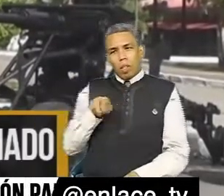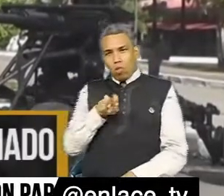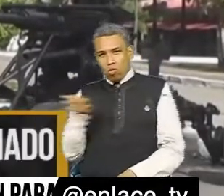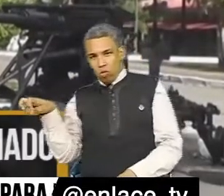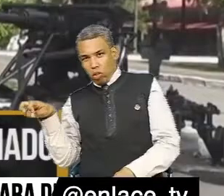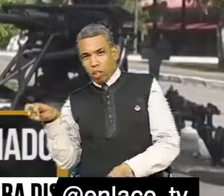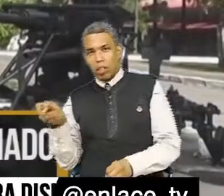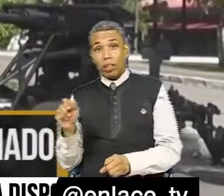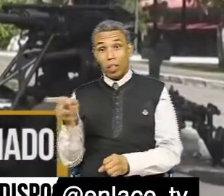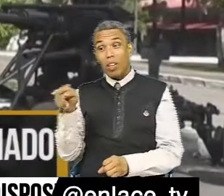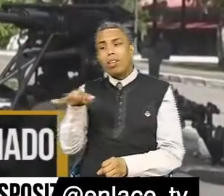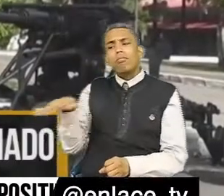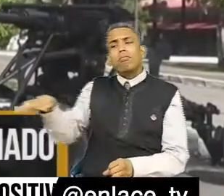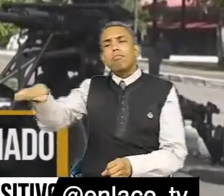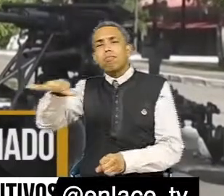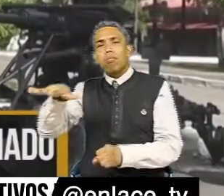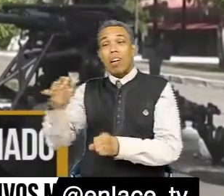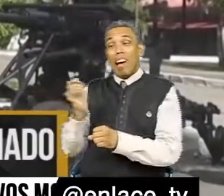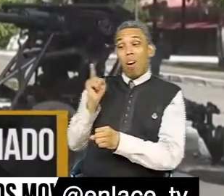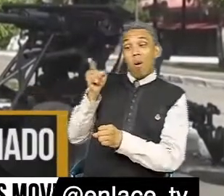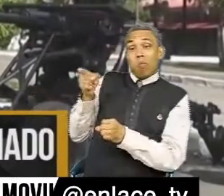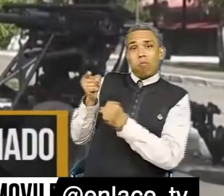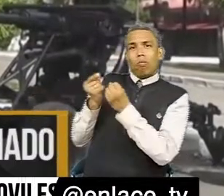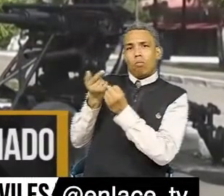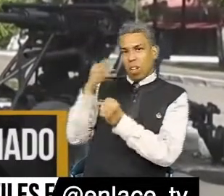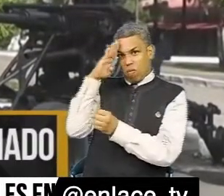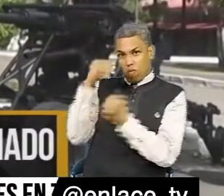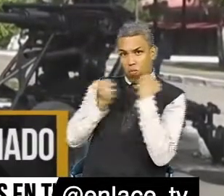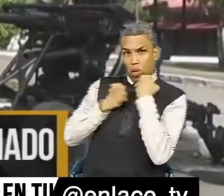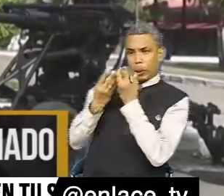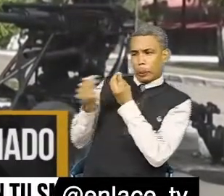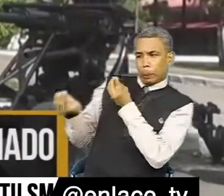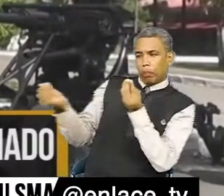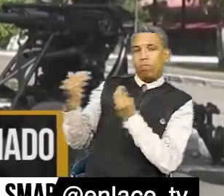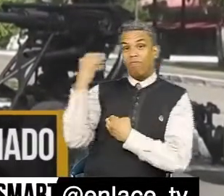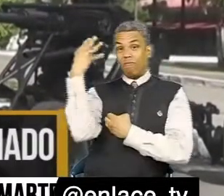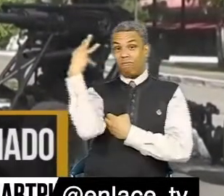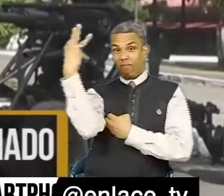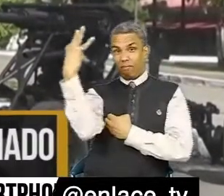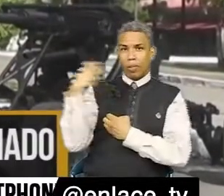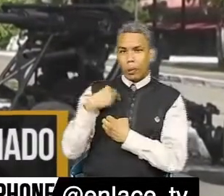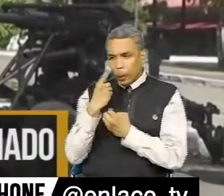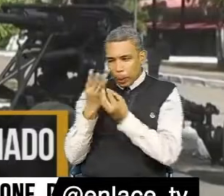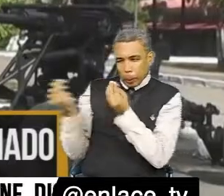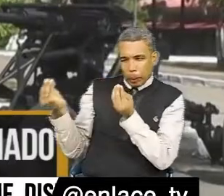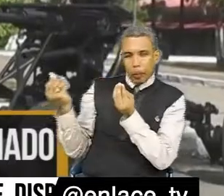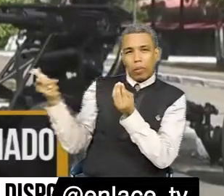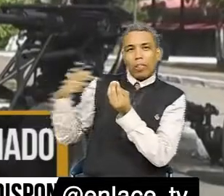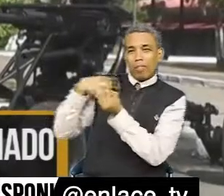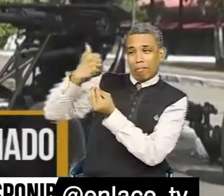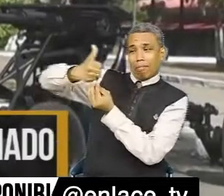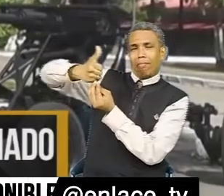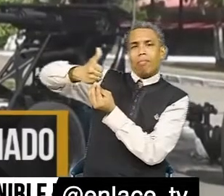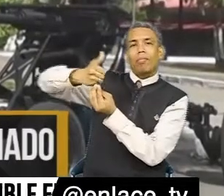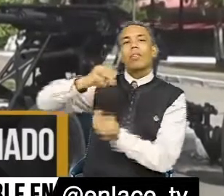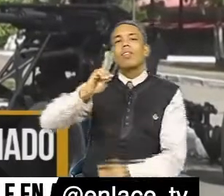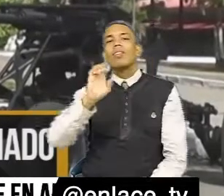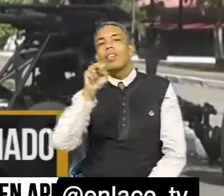región sur norte tenemos tres frentes el frente alfredo gómez quiñones cuyo cabecilla es alias daniel